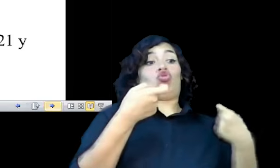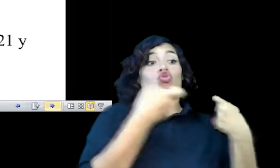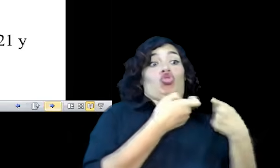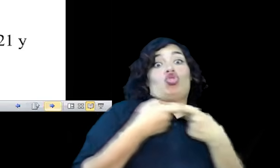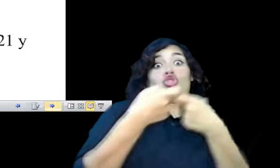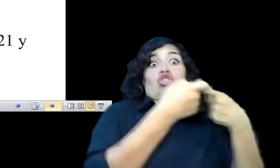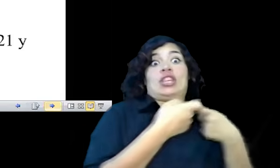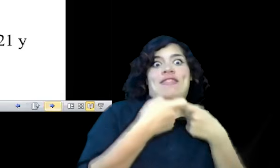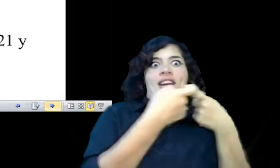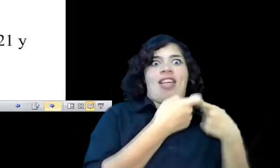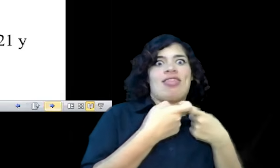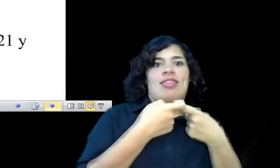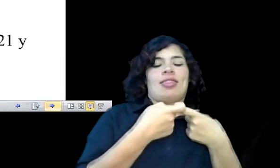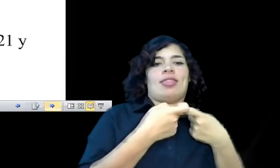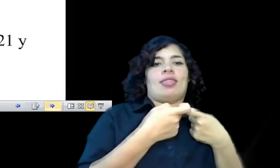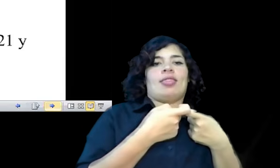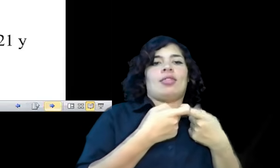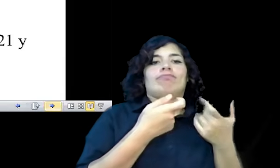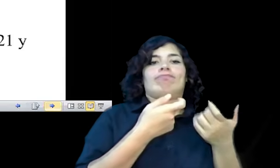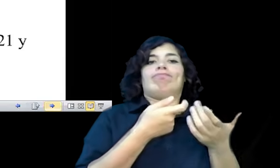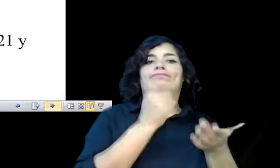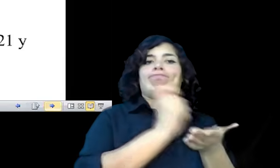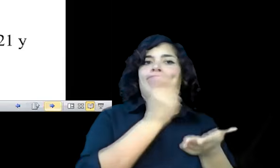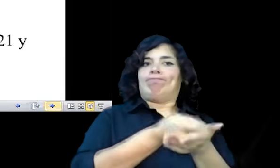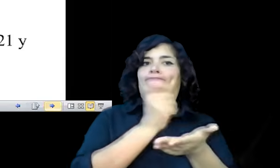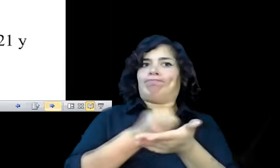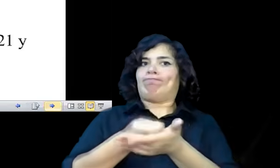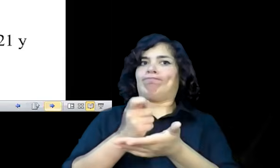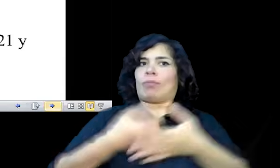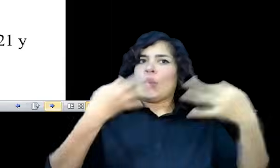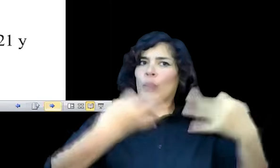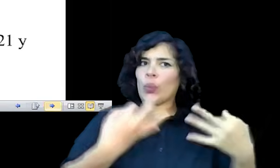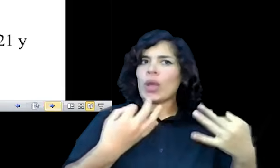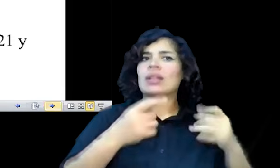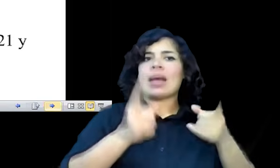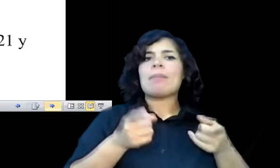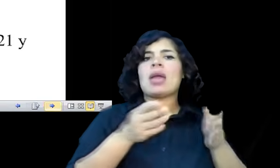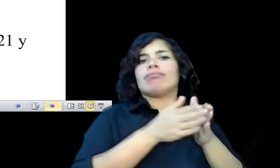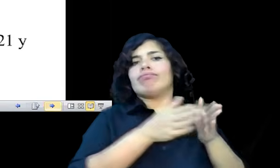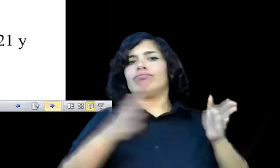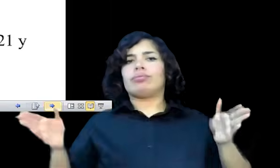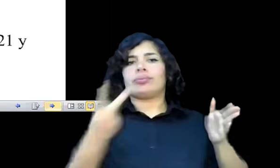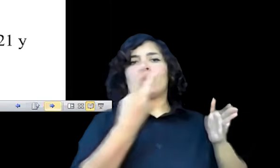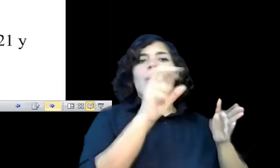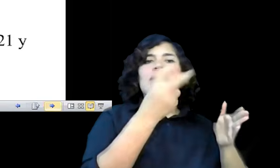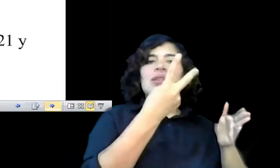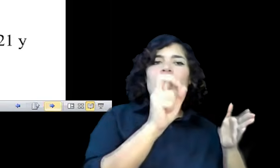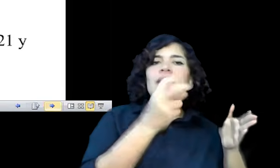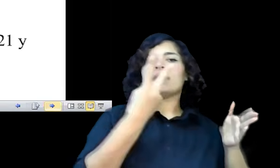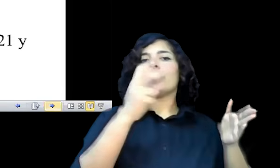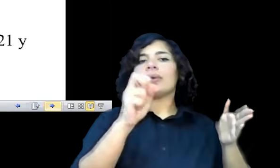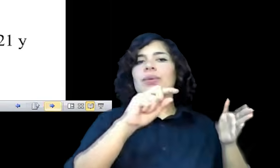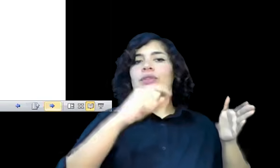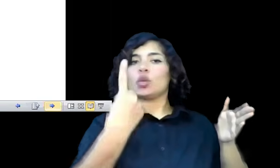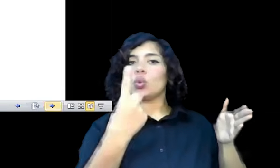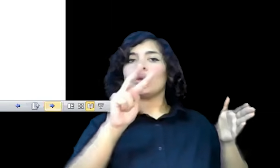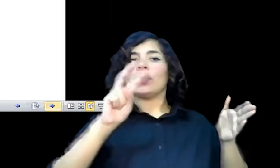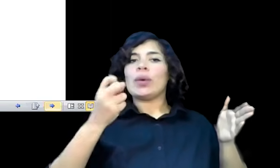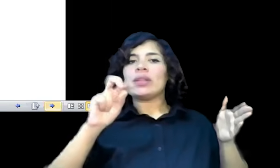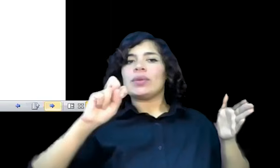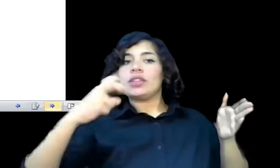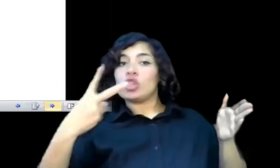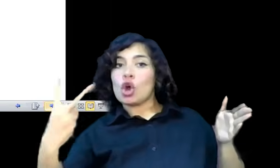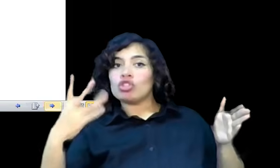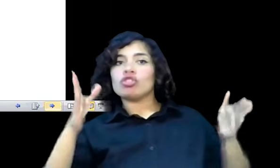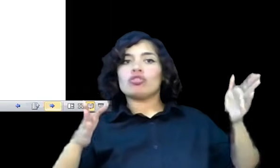sociedades, y también tuvieron que haber cumplido con todas las obligaciones por los periodos 2020, 2021 y 2022, regularizadas